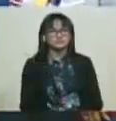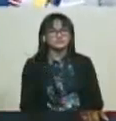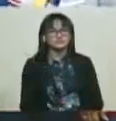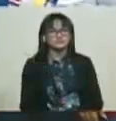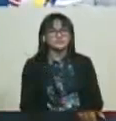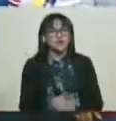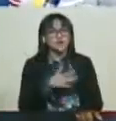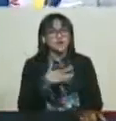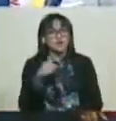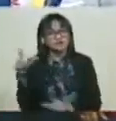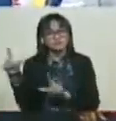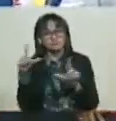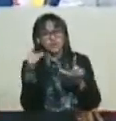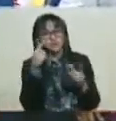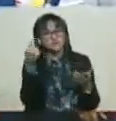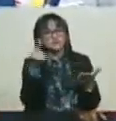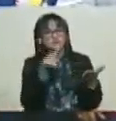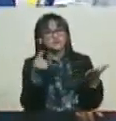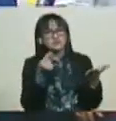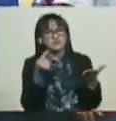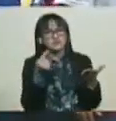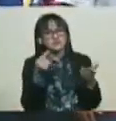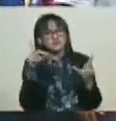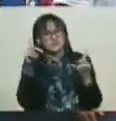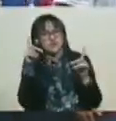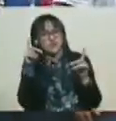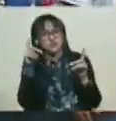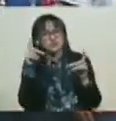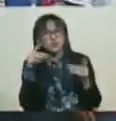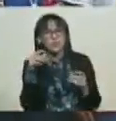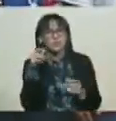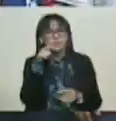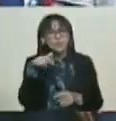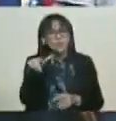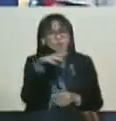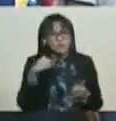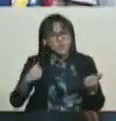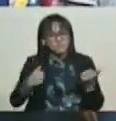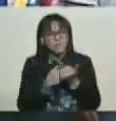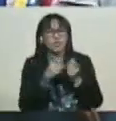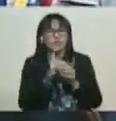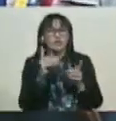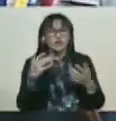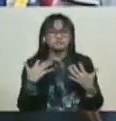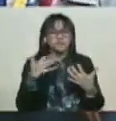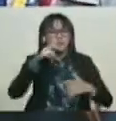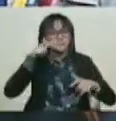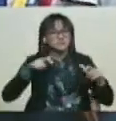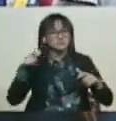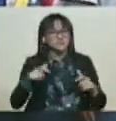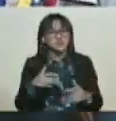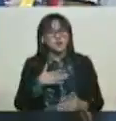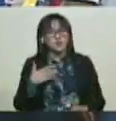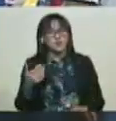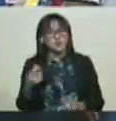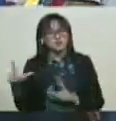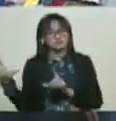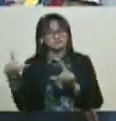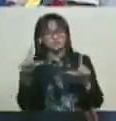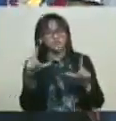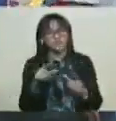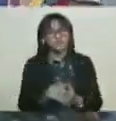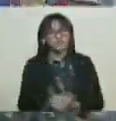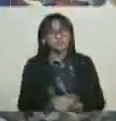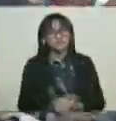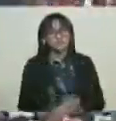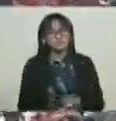las imágenes del pueblo en las calles respaldando la democracia la libertad no